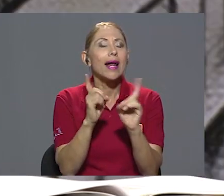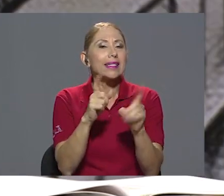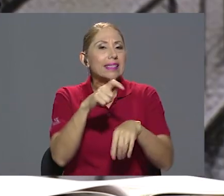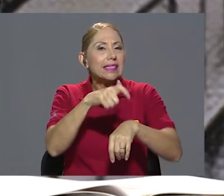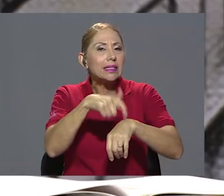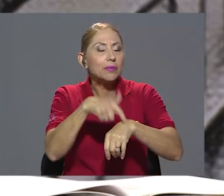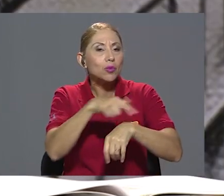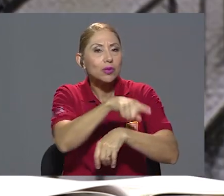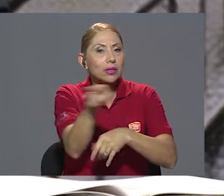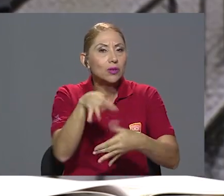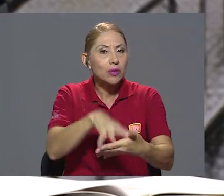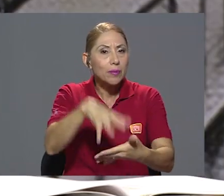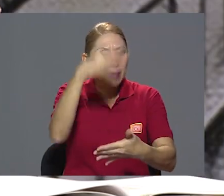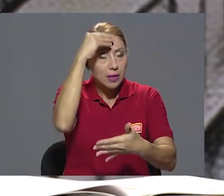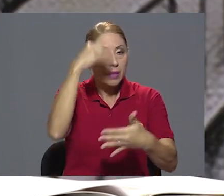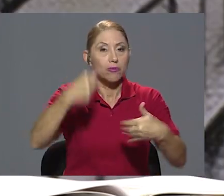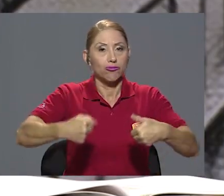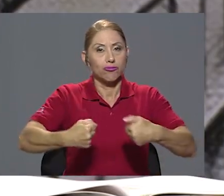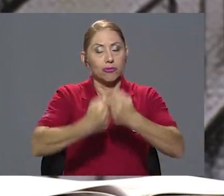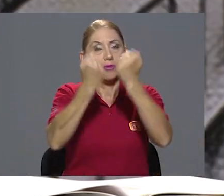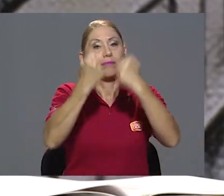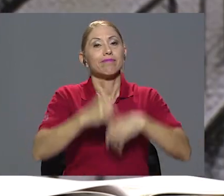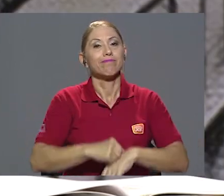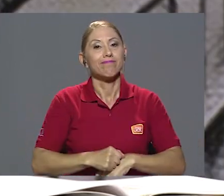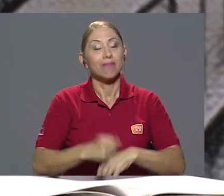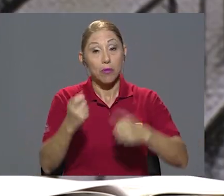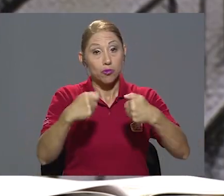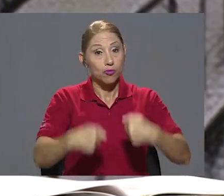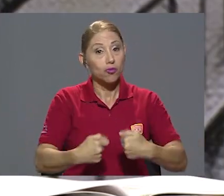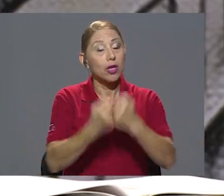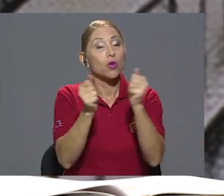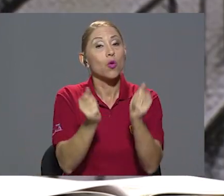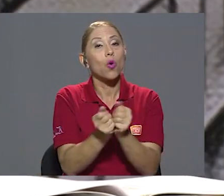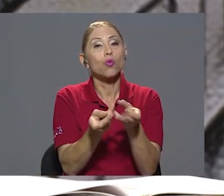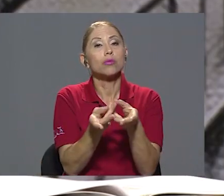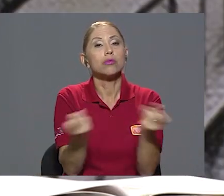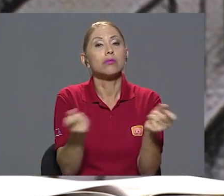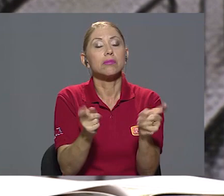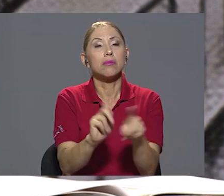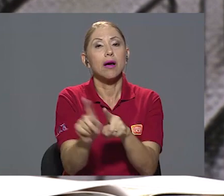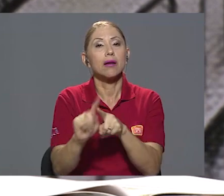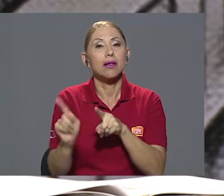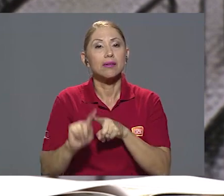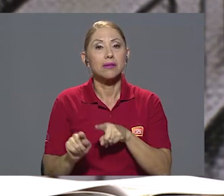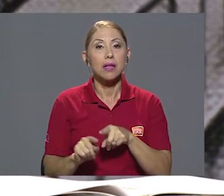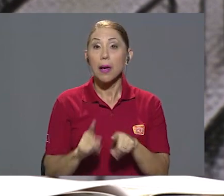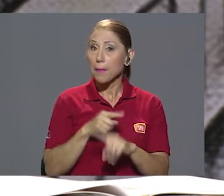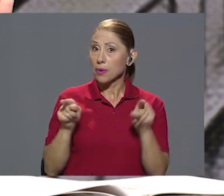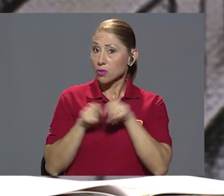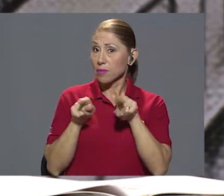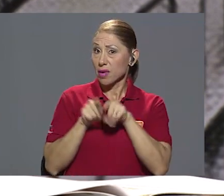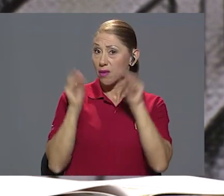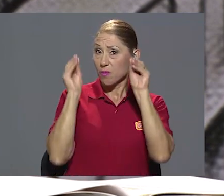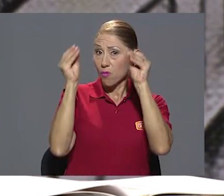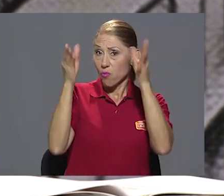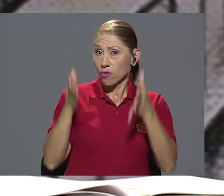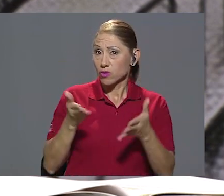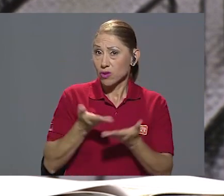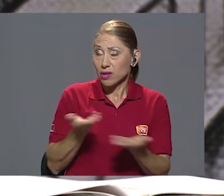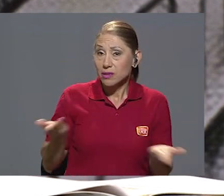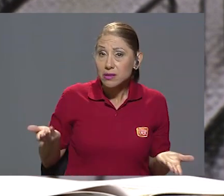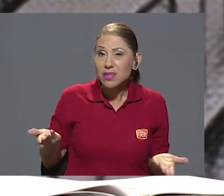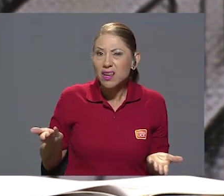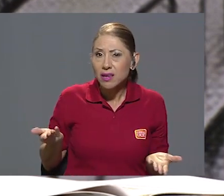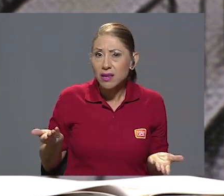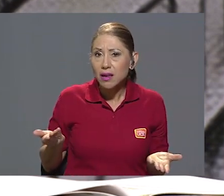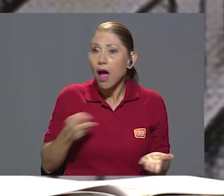Pero, digo, el reto tiene varias salidas. ¿Por qué? Y el personal docente. Es que también